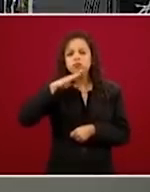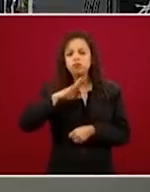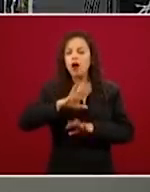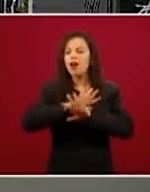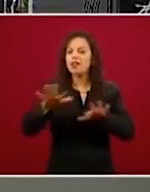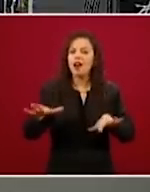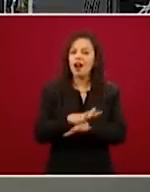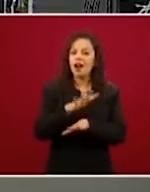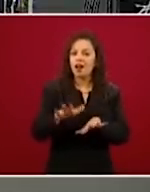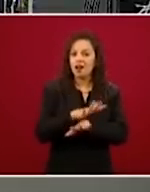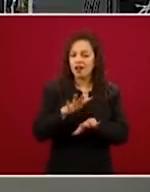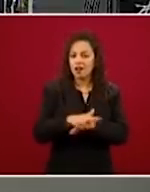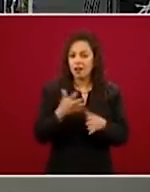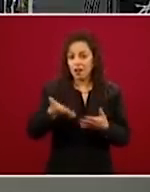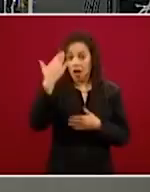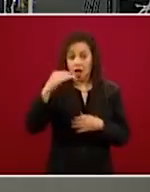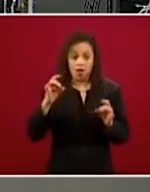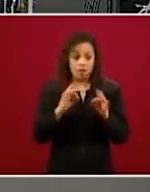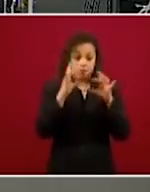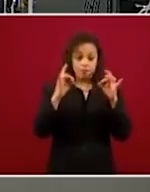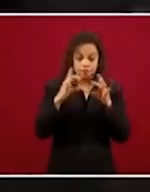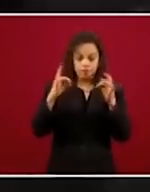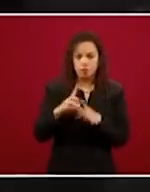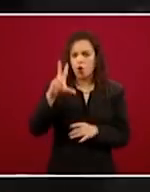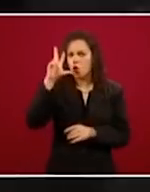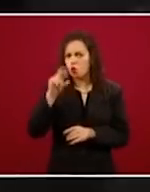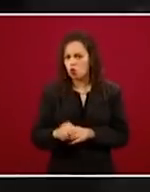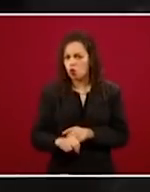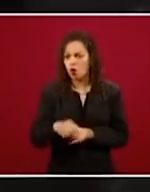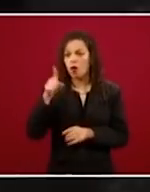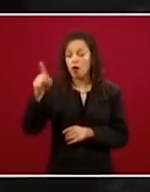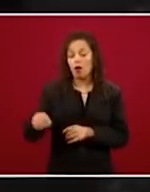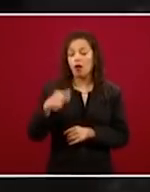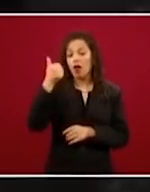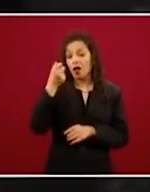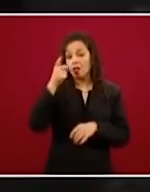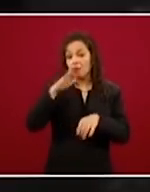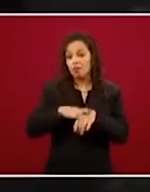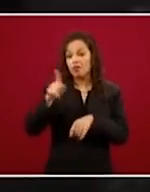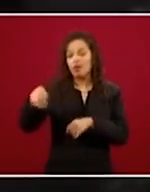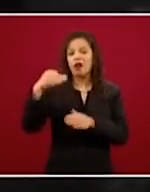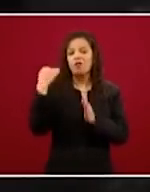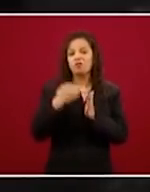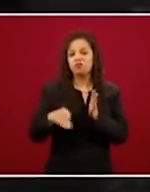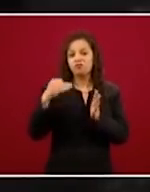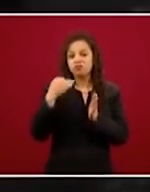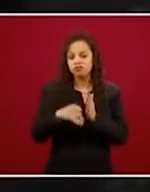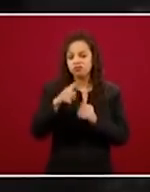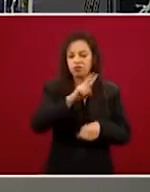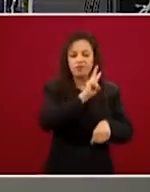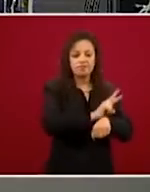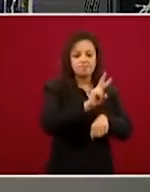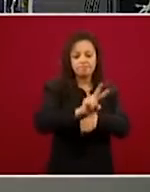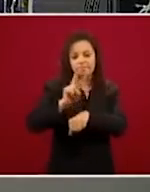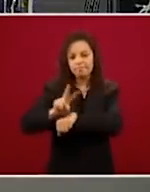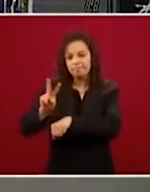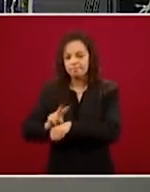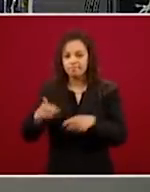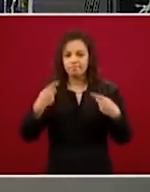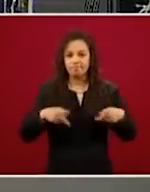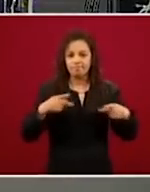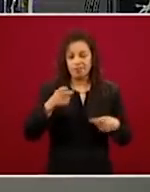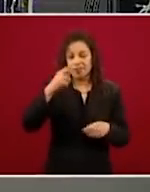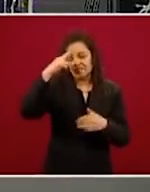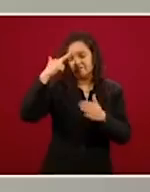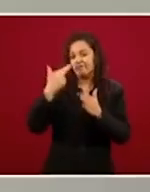hay una parte de la eficiencia administrativa que es por falta de gerencia falta de supervisión pero hay otra que no es tan